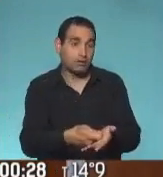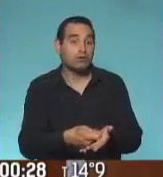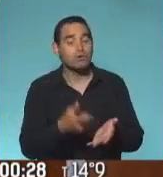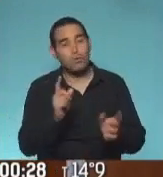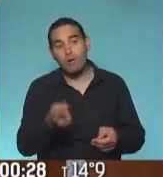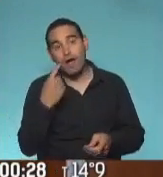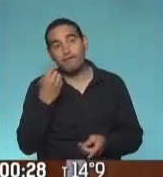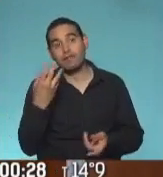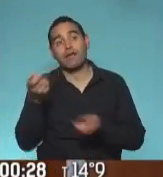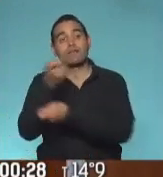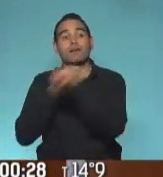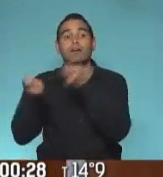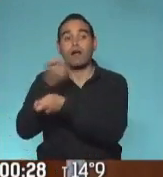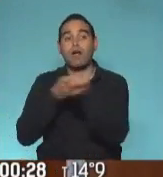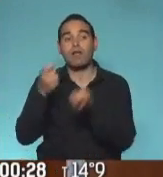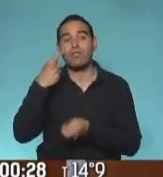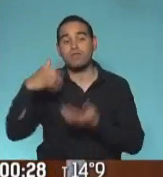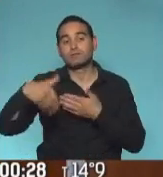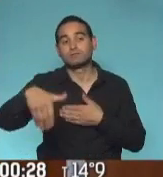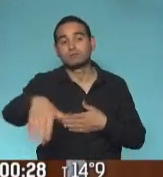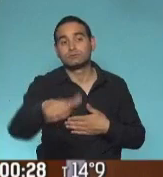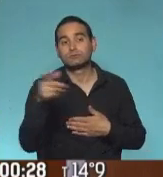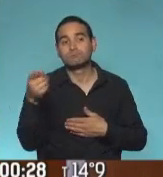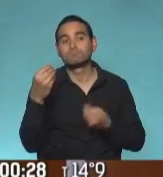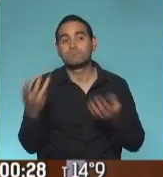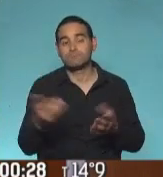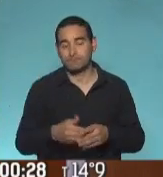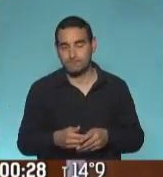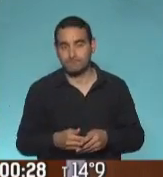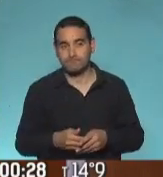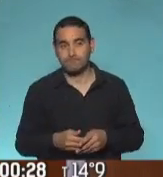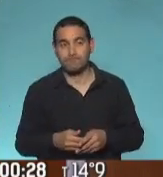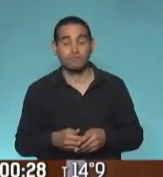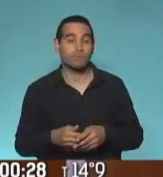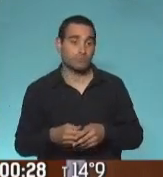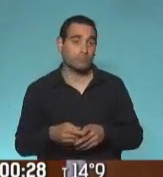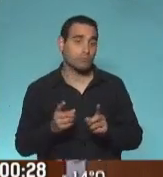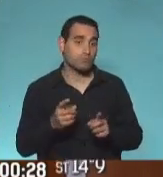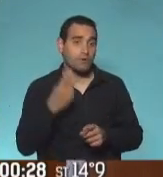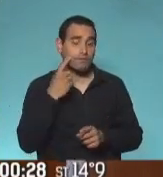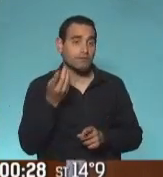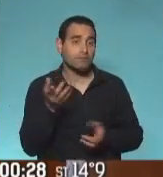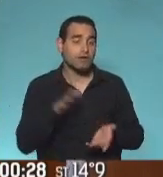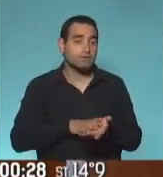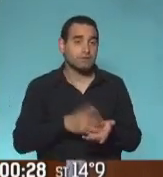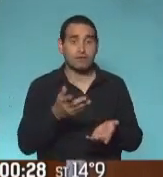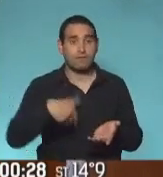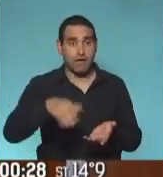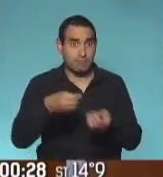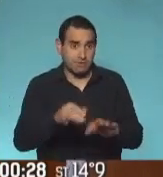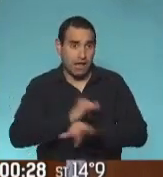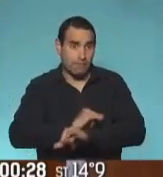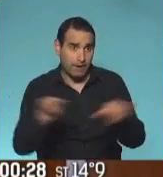la respuesta de los mercados en los próximos días y obviamente cómo se va a empalmar esto con el inicio de la campaña.